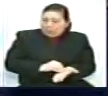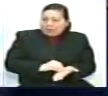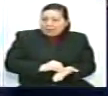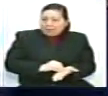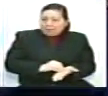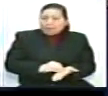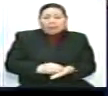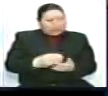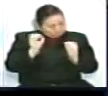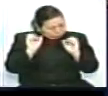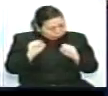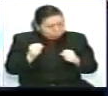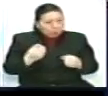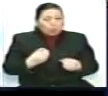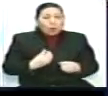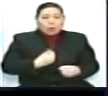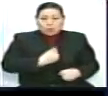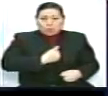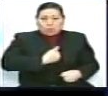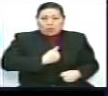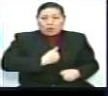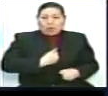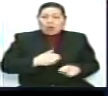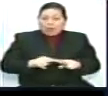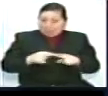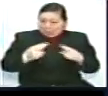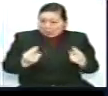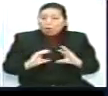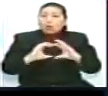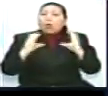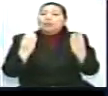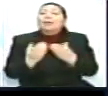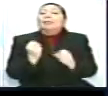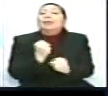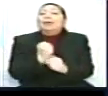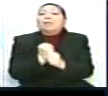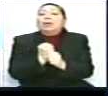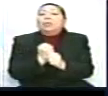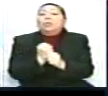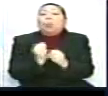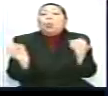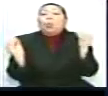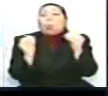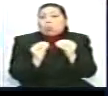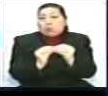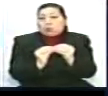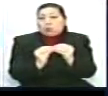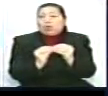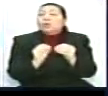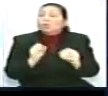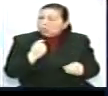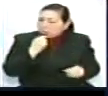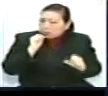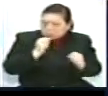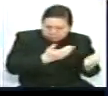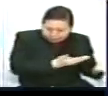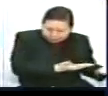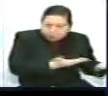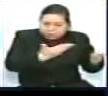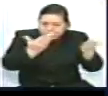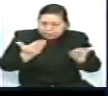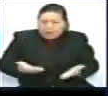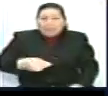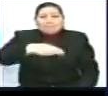Reiteramos nuestra disposición como mesa del Congreso para trabajar en una agenda conjunta. Extiendo la invitación